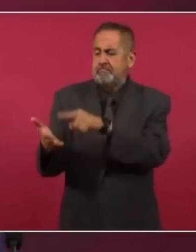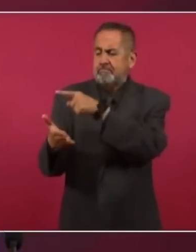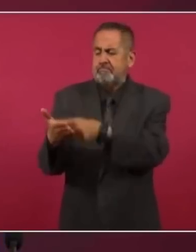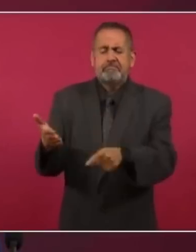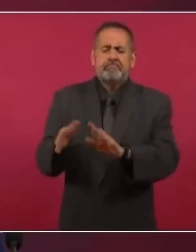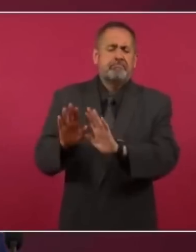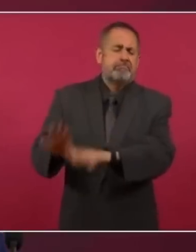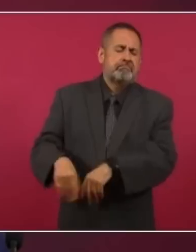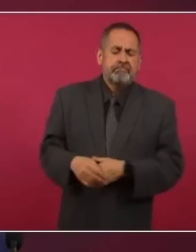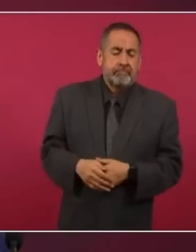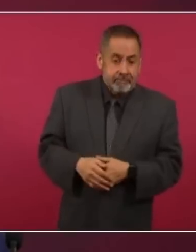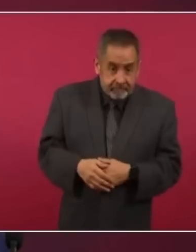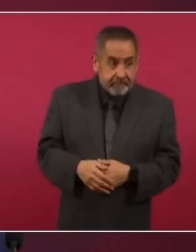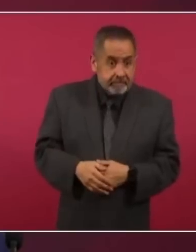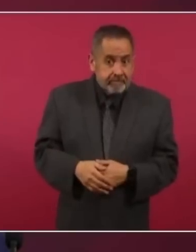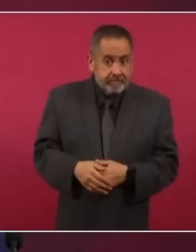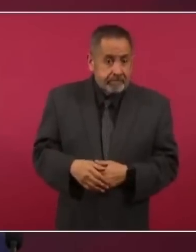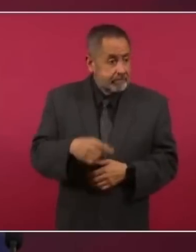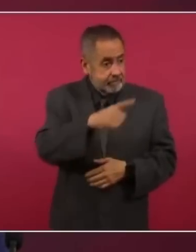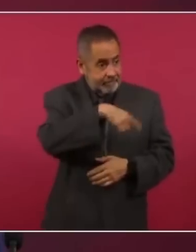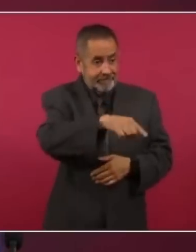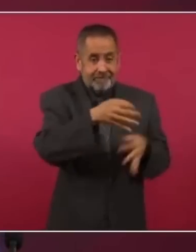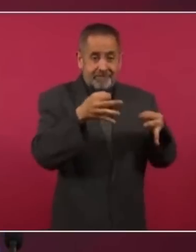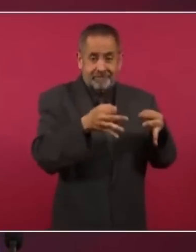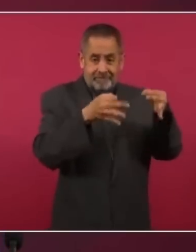los ministros de la Corte,